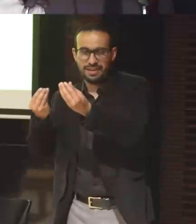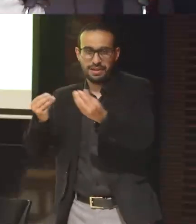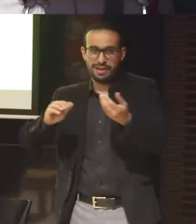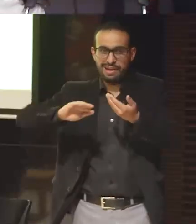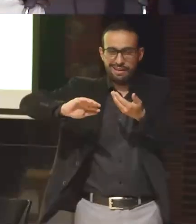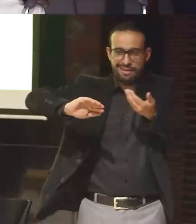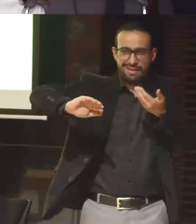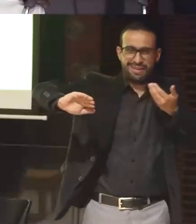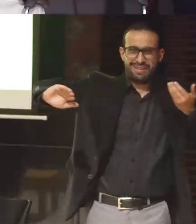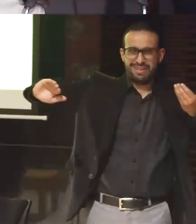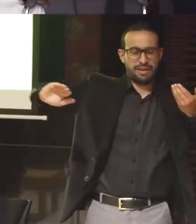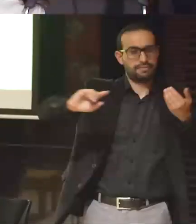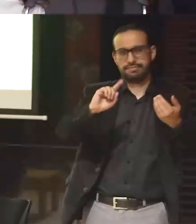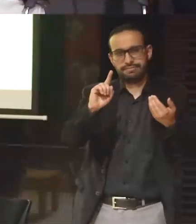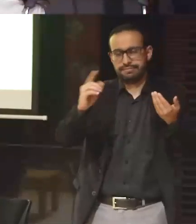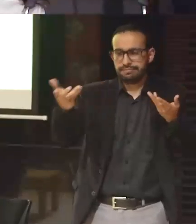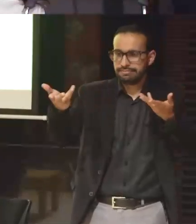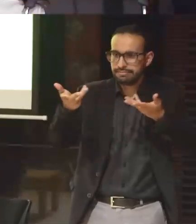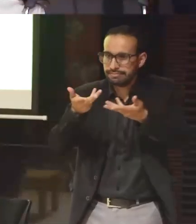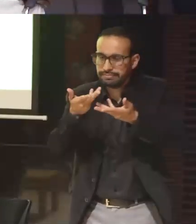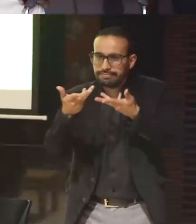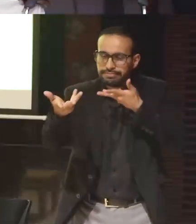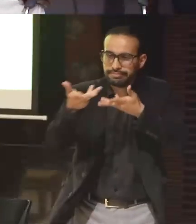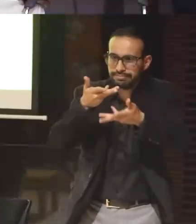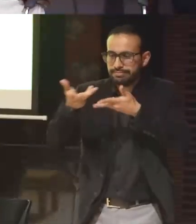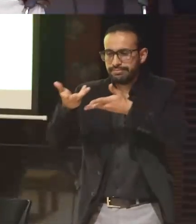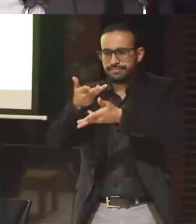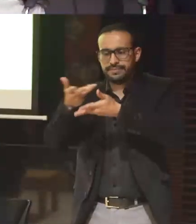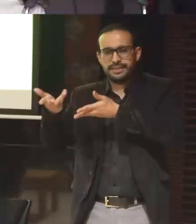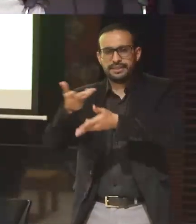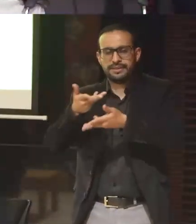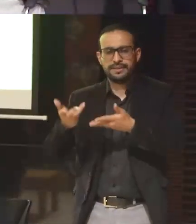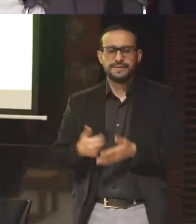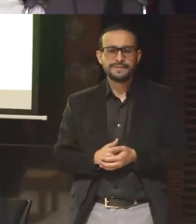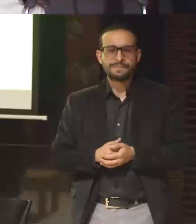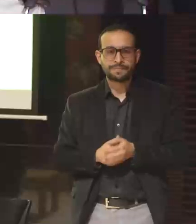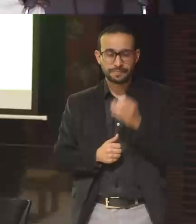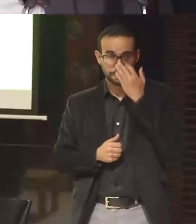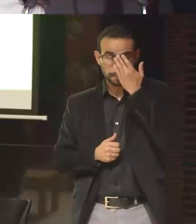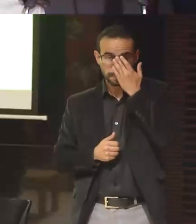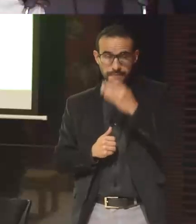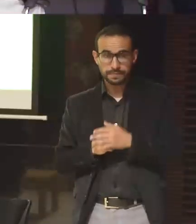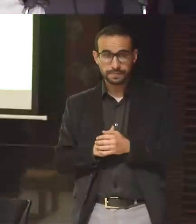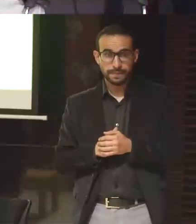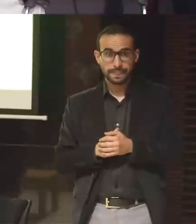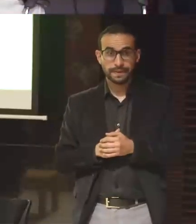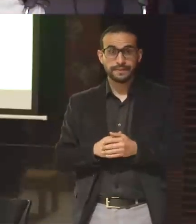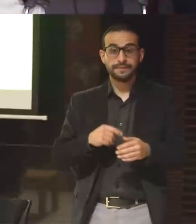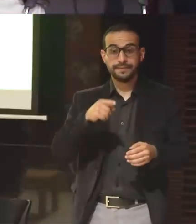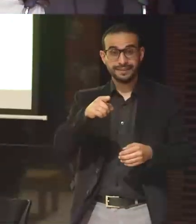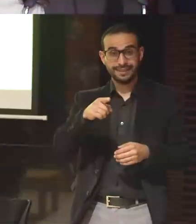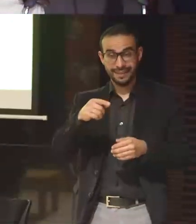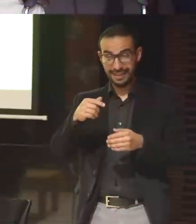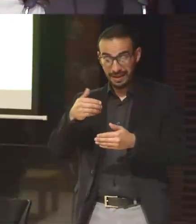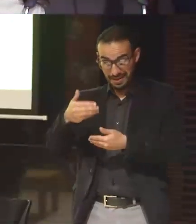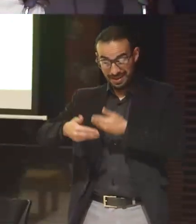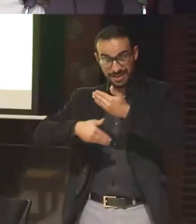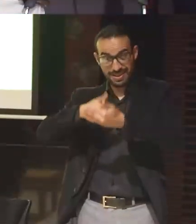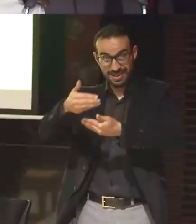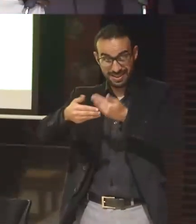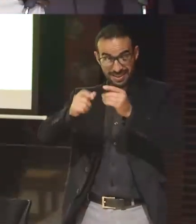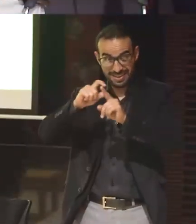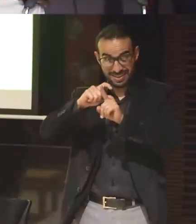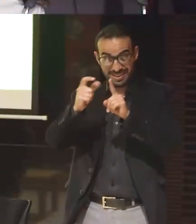La última que me hablabas, ¿cuál era? Se la perdí. Eran los procesos de cultura frente al metro. Me